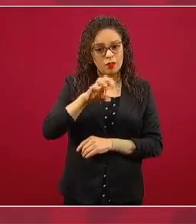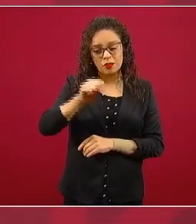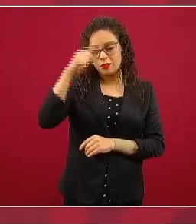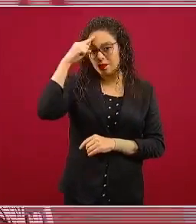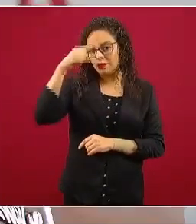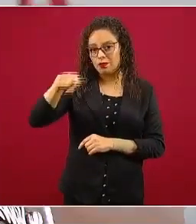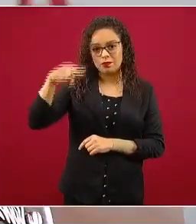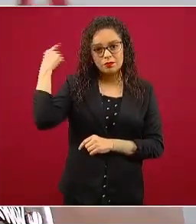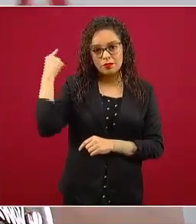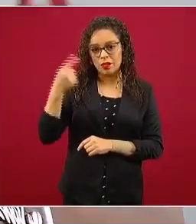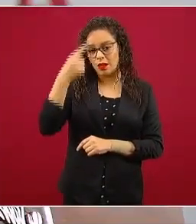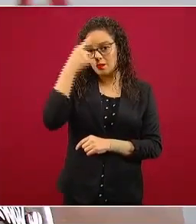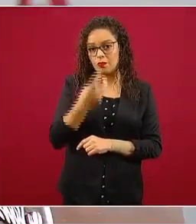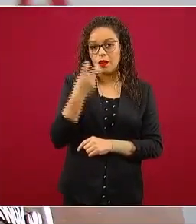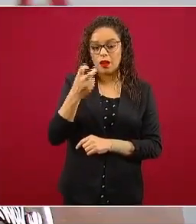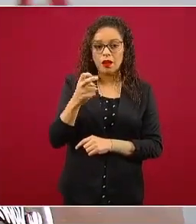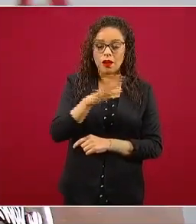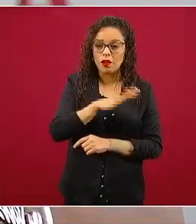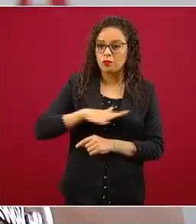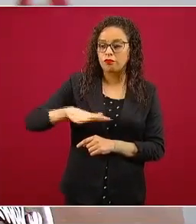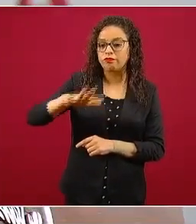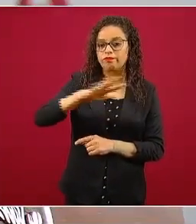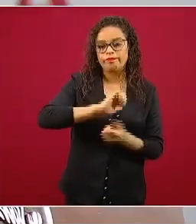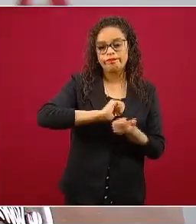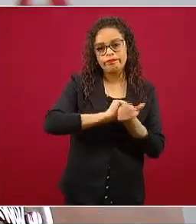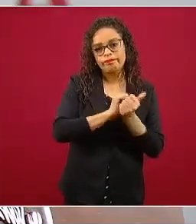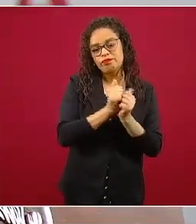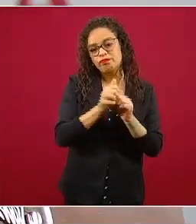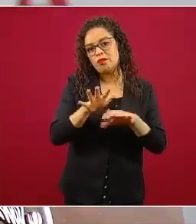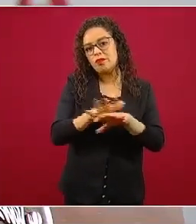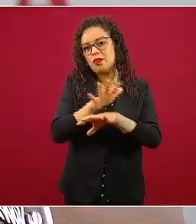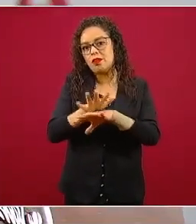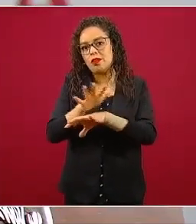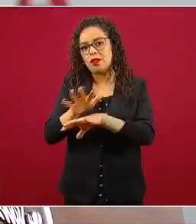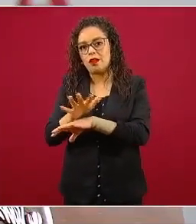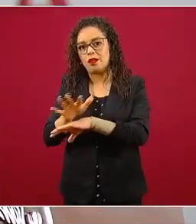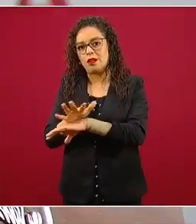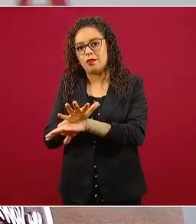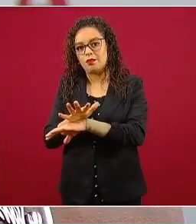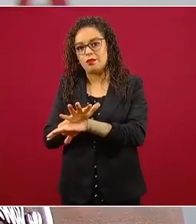conseguir esta transformación, pero se ha ido avanzando